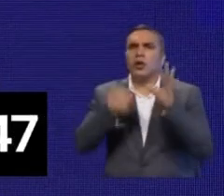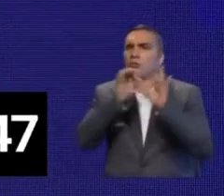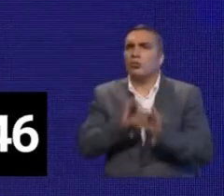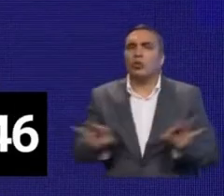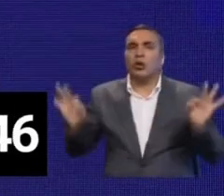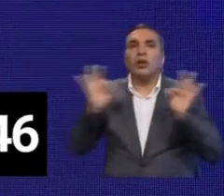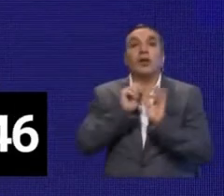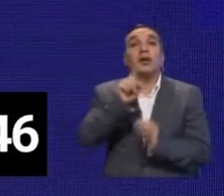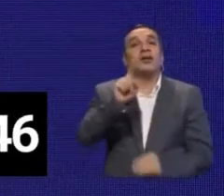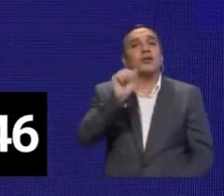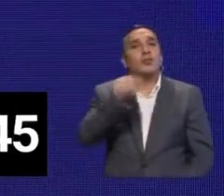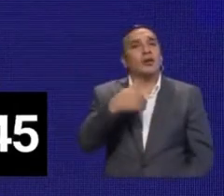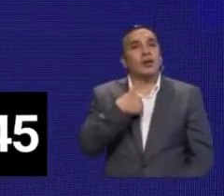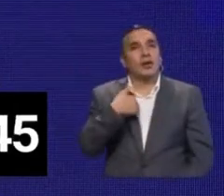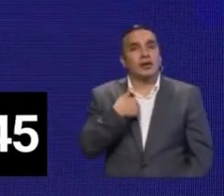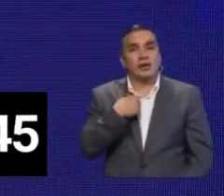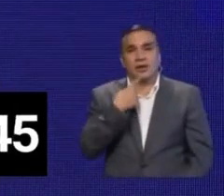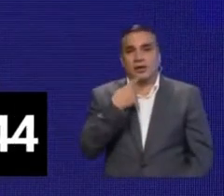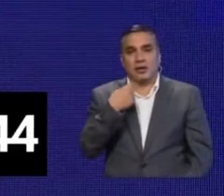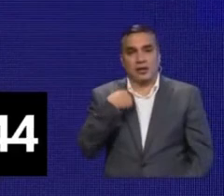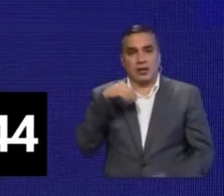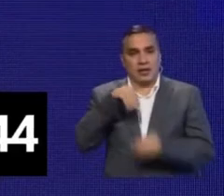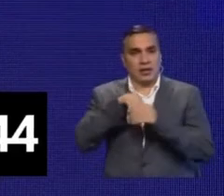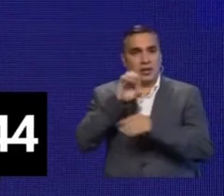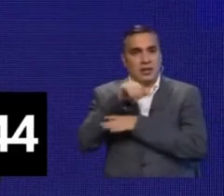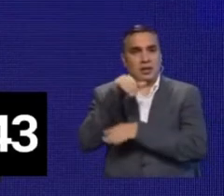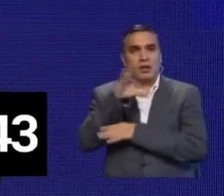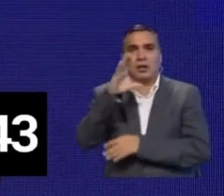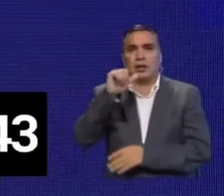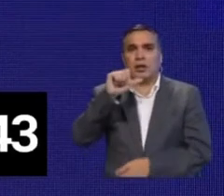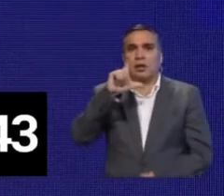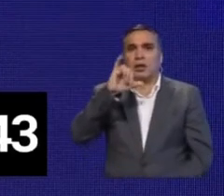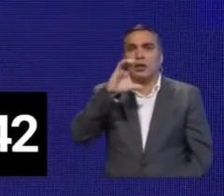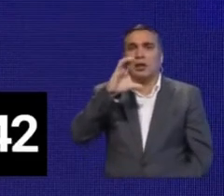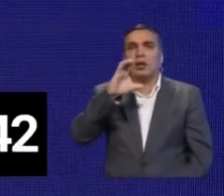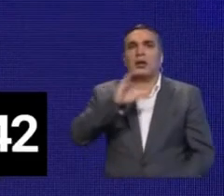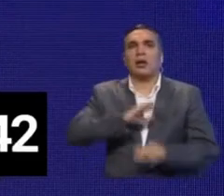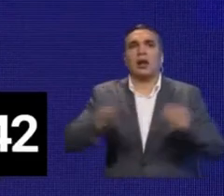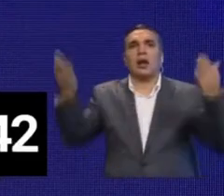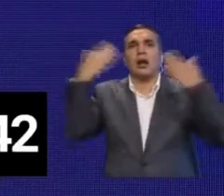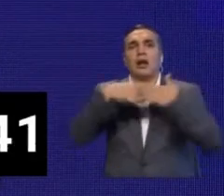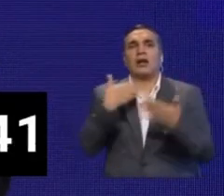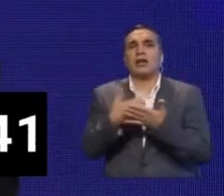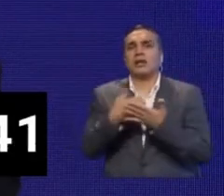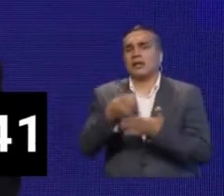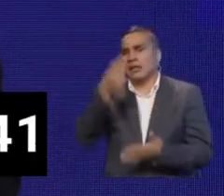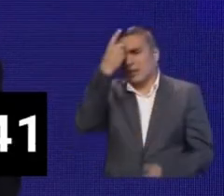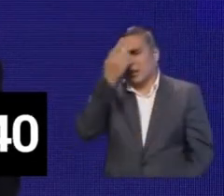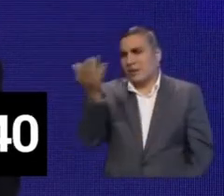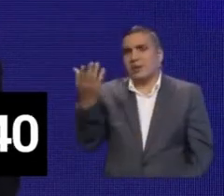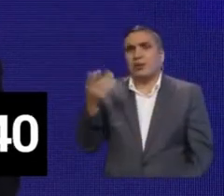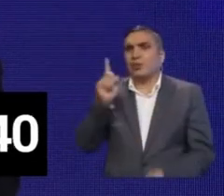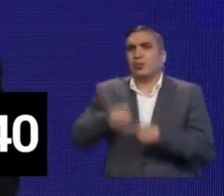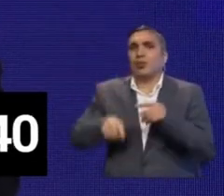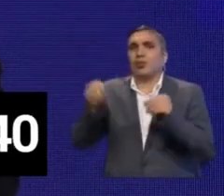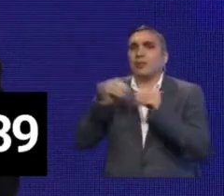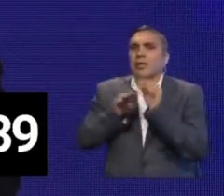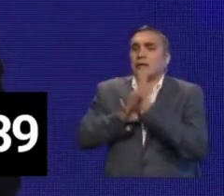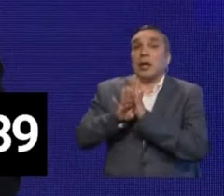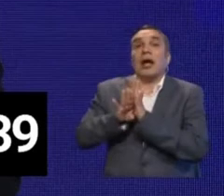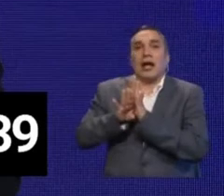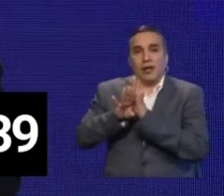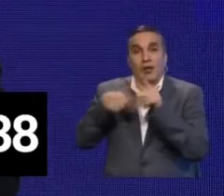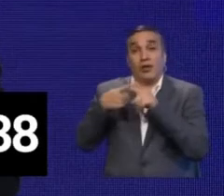eso permite, como me dicen en el Ecuador, Celi, sácanos de esta muerte financiera. Y obviamente una vez que saquemos